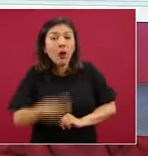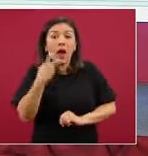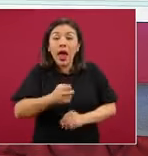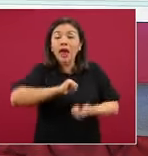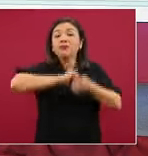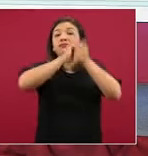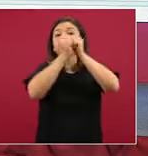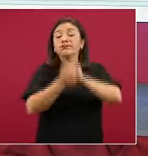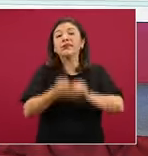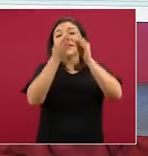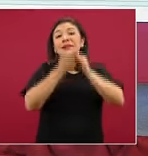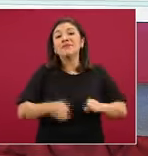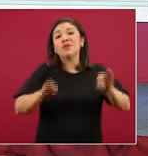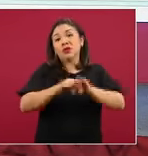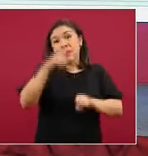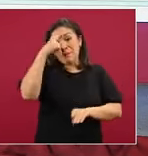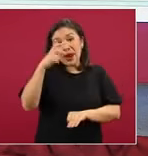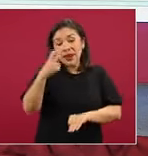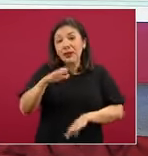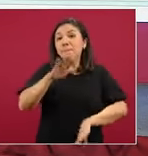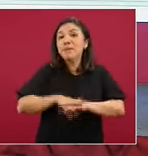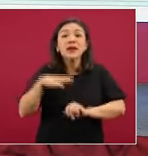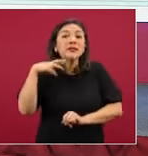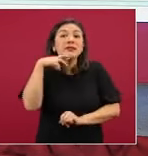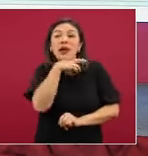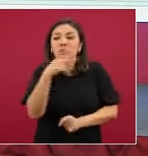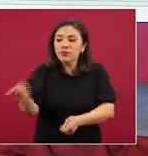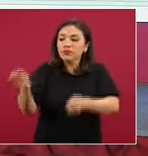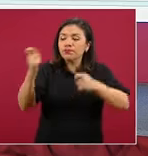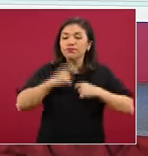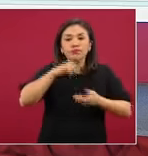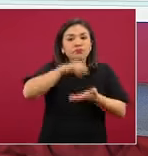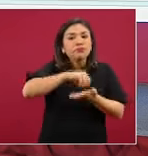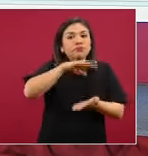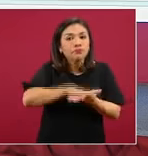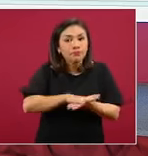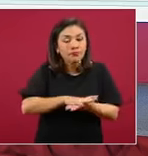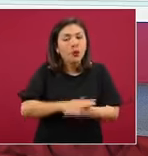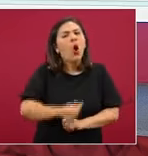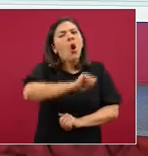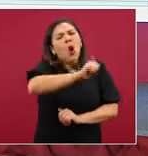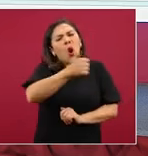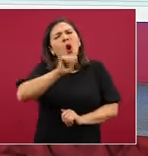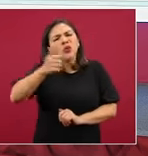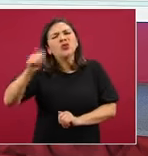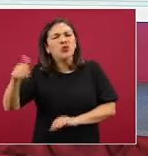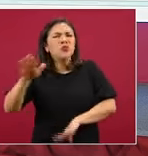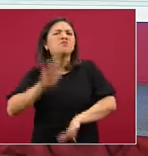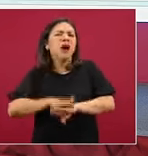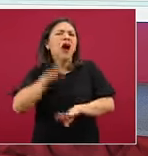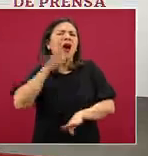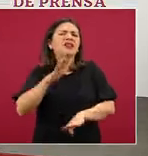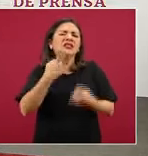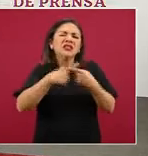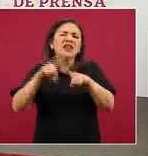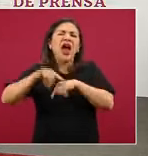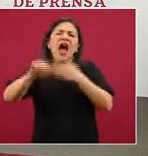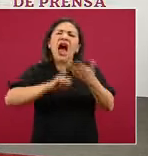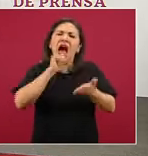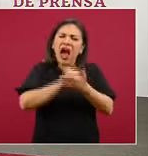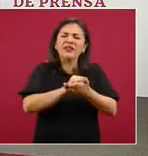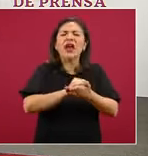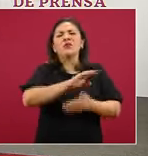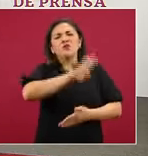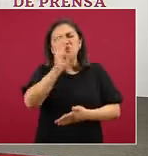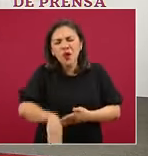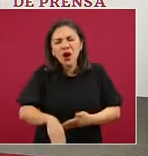convierte en el instrumento de mayor velocidad que llega a registrarse. El resto del acta de